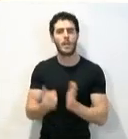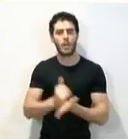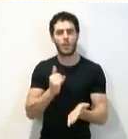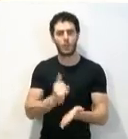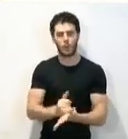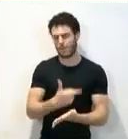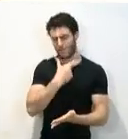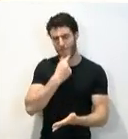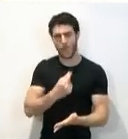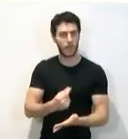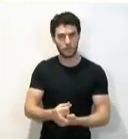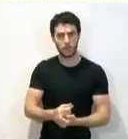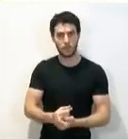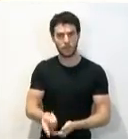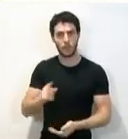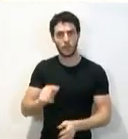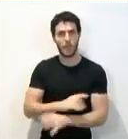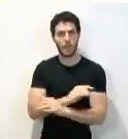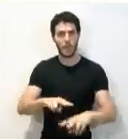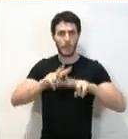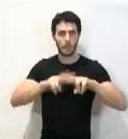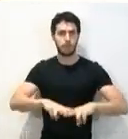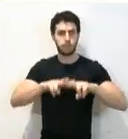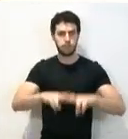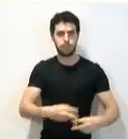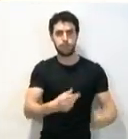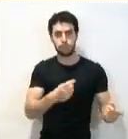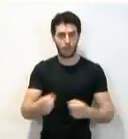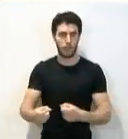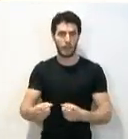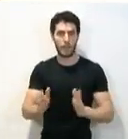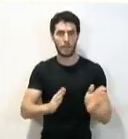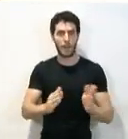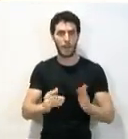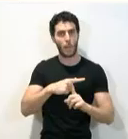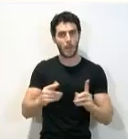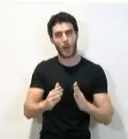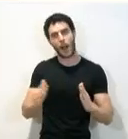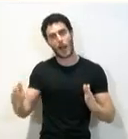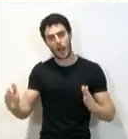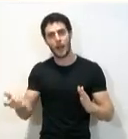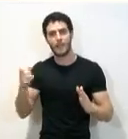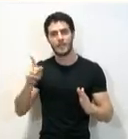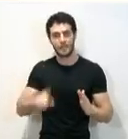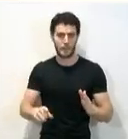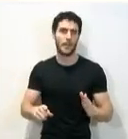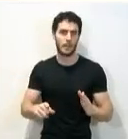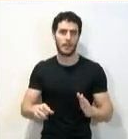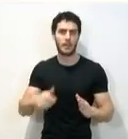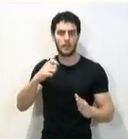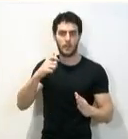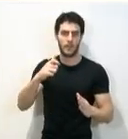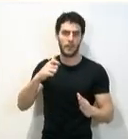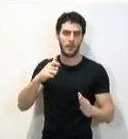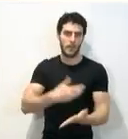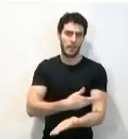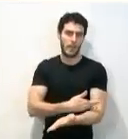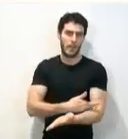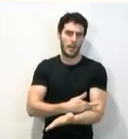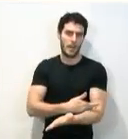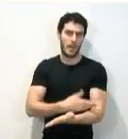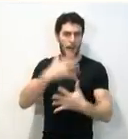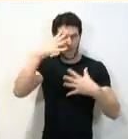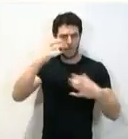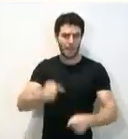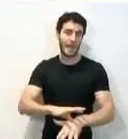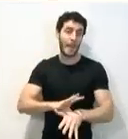es evidente que tiene que estar supervisada a medio y largo plazo también por el especialista, por el hematólogo o la hematóloga en este sentido,